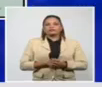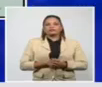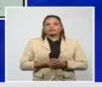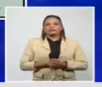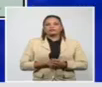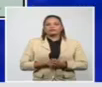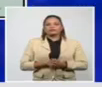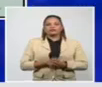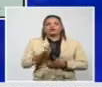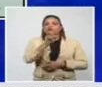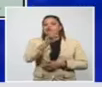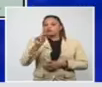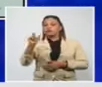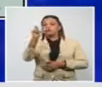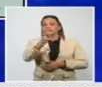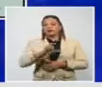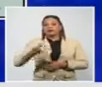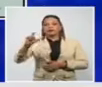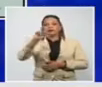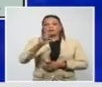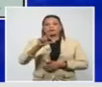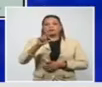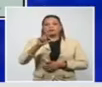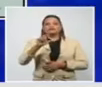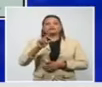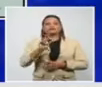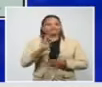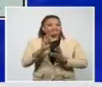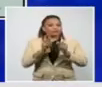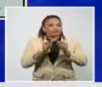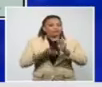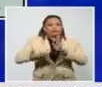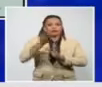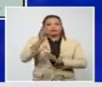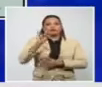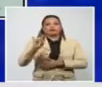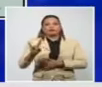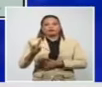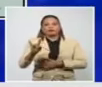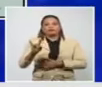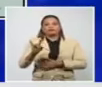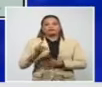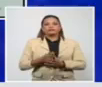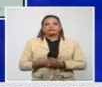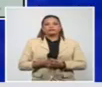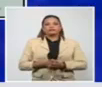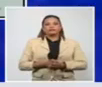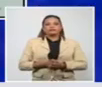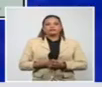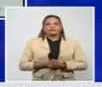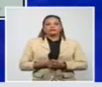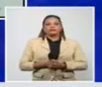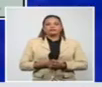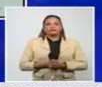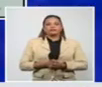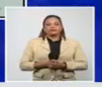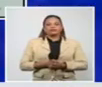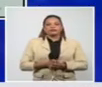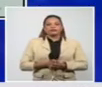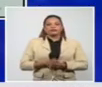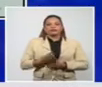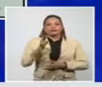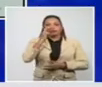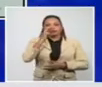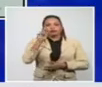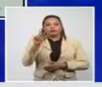de la provincia de Camagüey, el mayor número 9 del municipio Cabecera, y de Nuevitas y Vertientes,